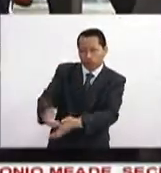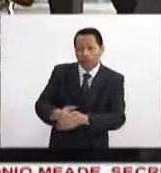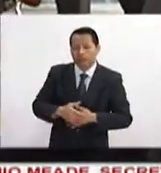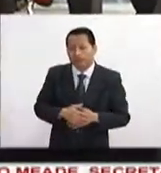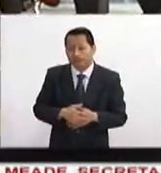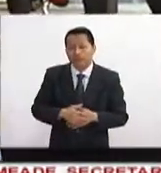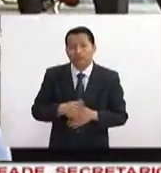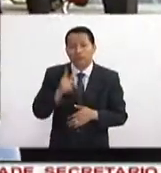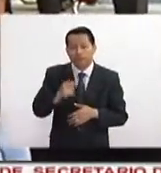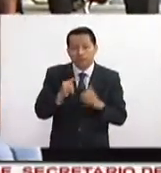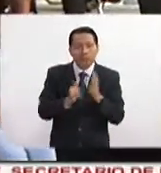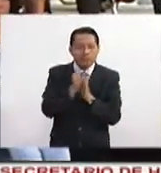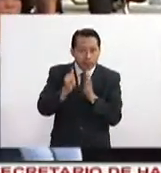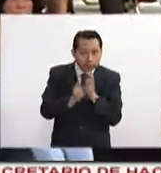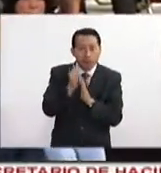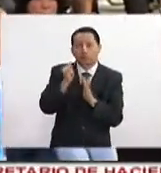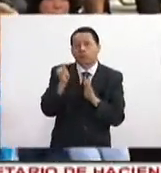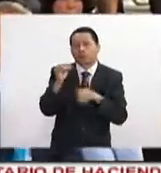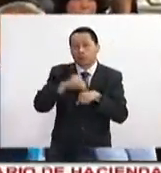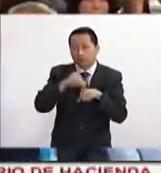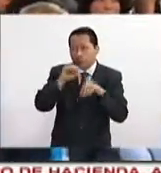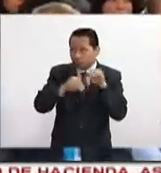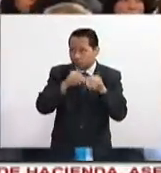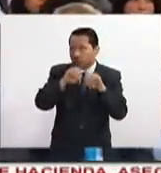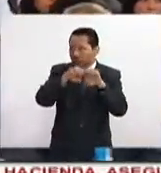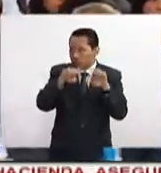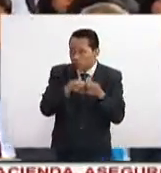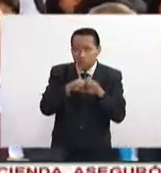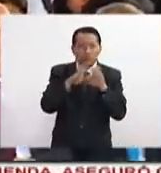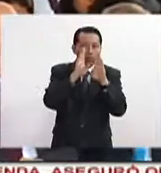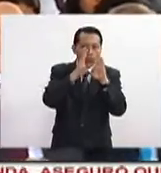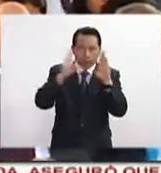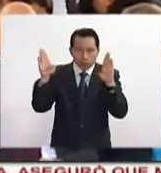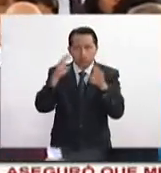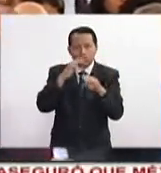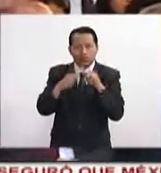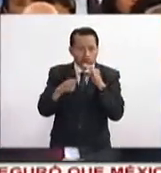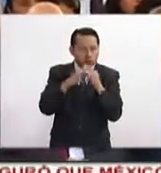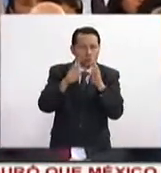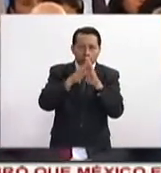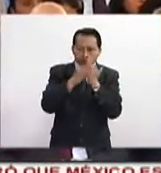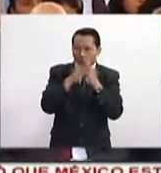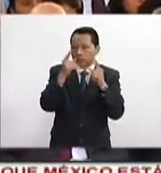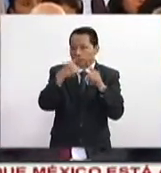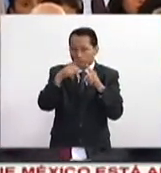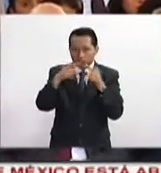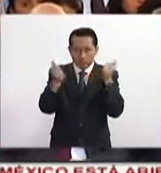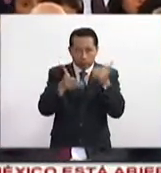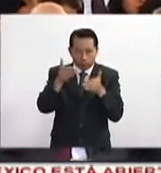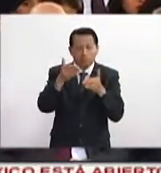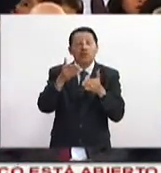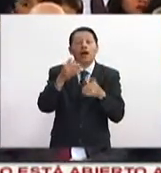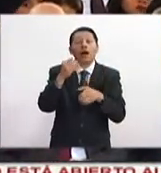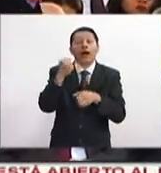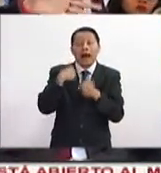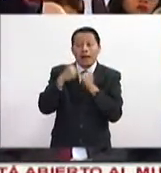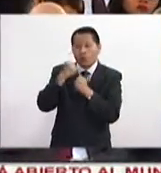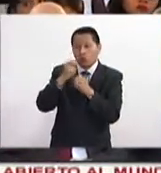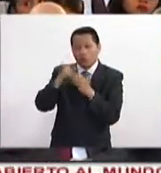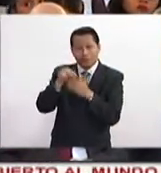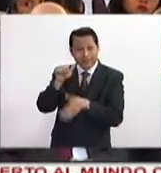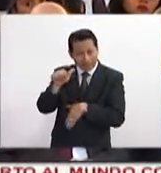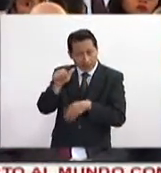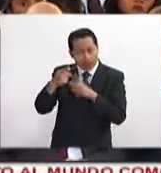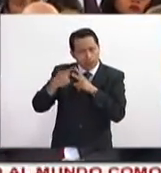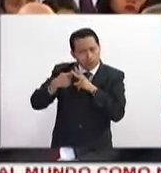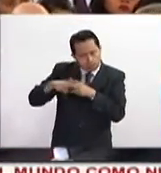Infraestructura, equipamiento, bibliotecas, materiales y libros. Y es por eso que desde el año 2016 hemos iniciado